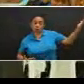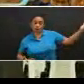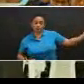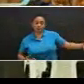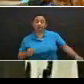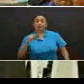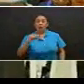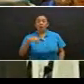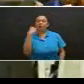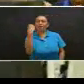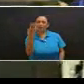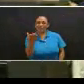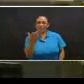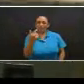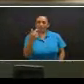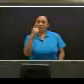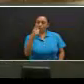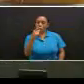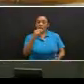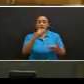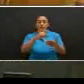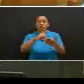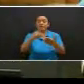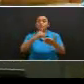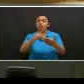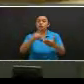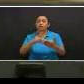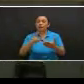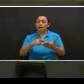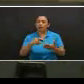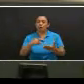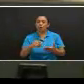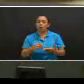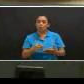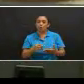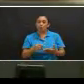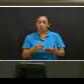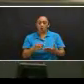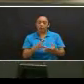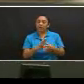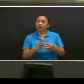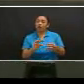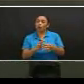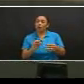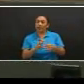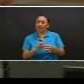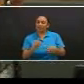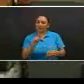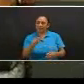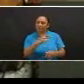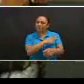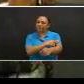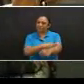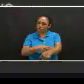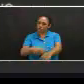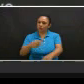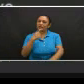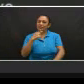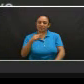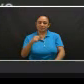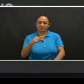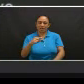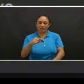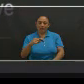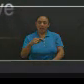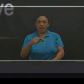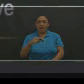Ahora, fíjese que yo, hay un diccionario que cuenta un poquito de esta historia, y ese diccionario estaba este comentario que dice: en el